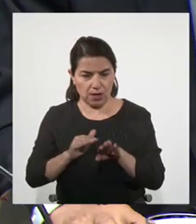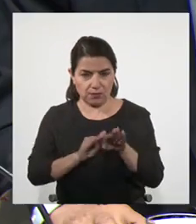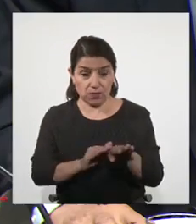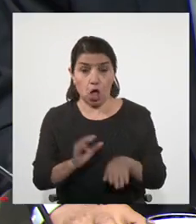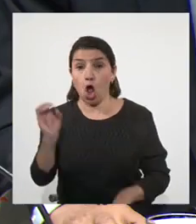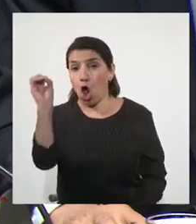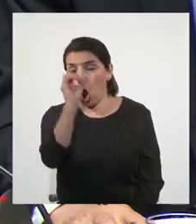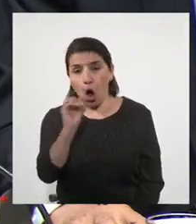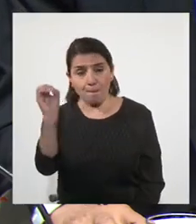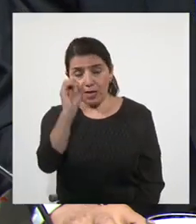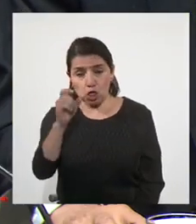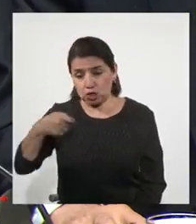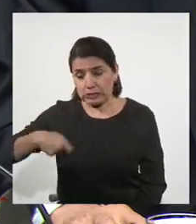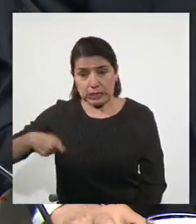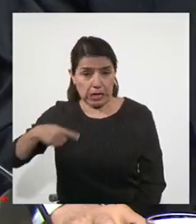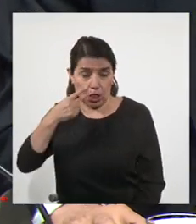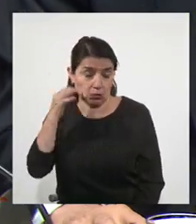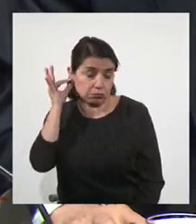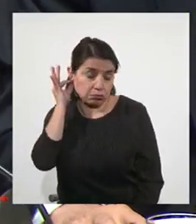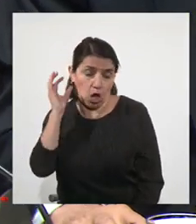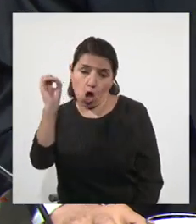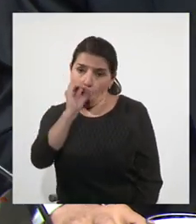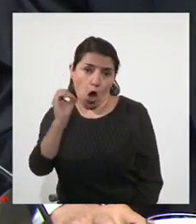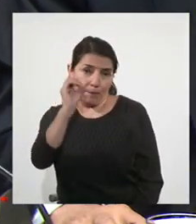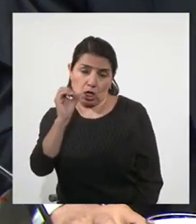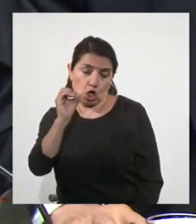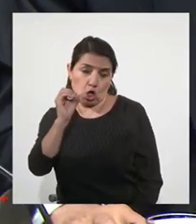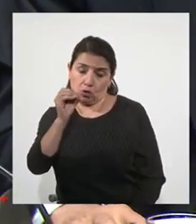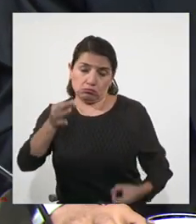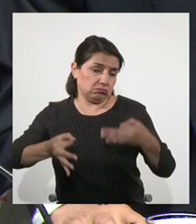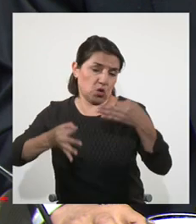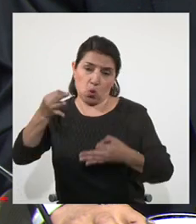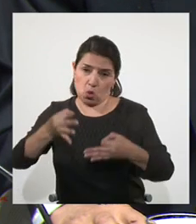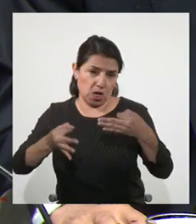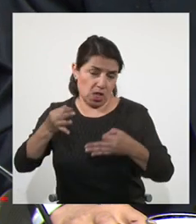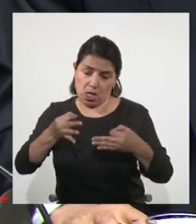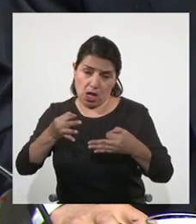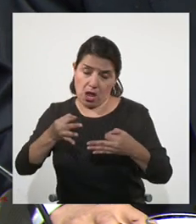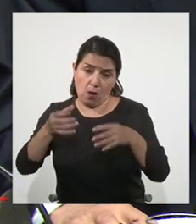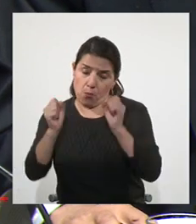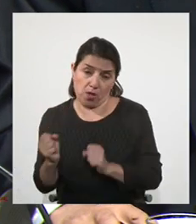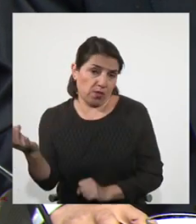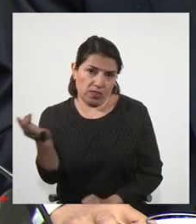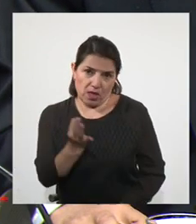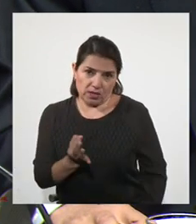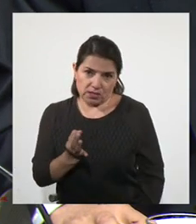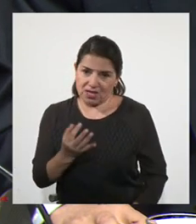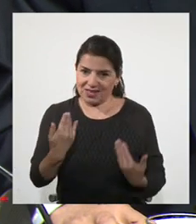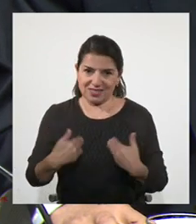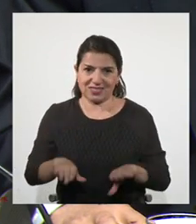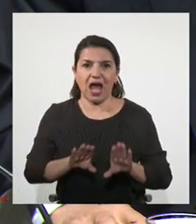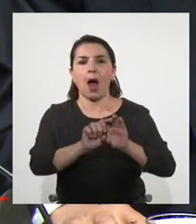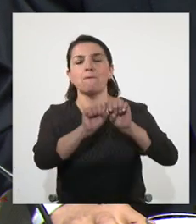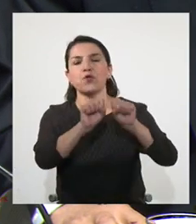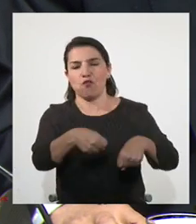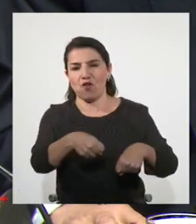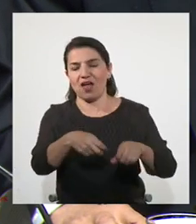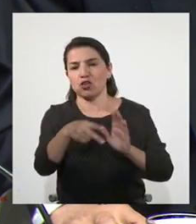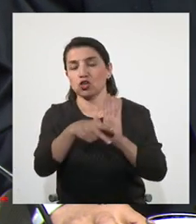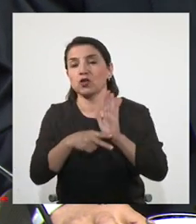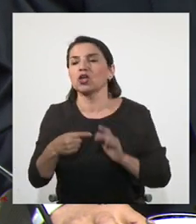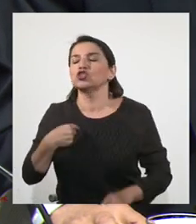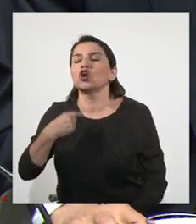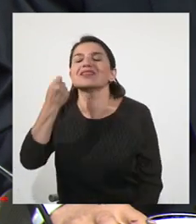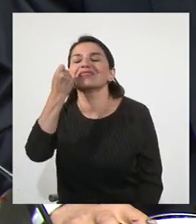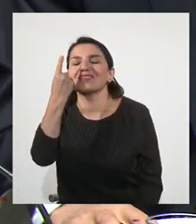señora senadora, señor senador, no. Y hacerla valer en la instancia que corresponda. Ya está aprobada la norma. Entiendo que está aprobada la norma,